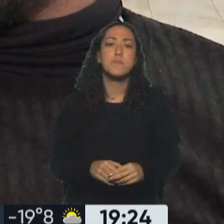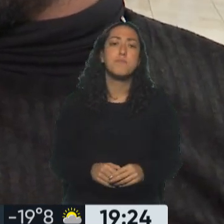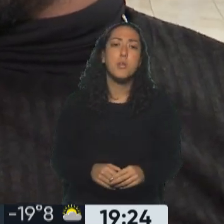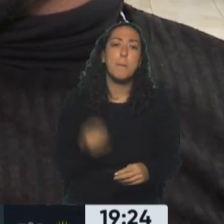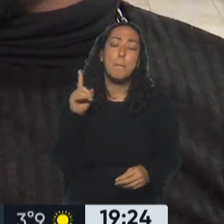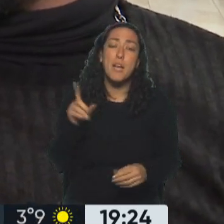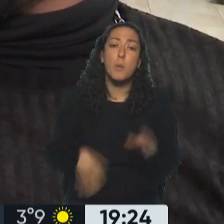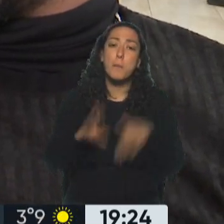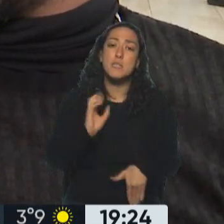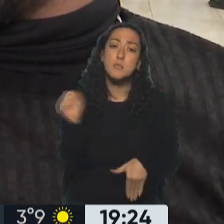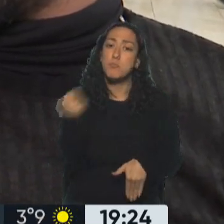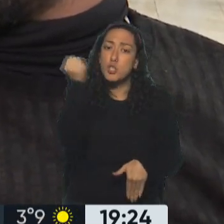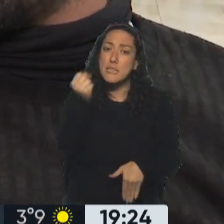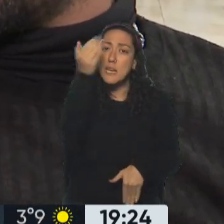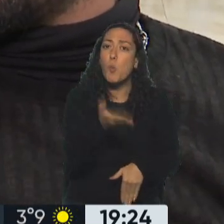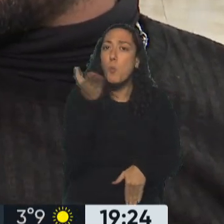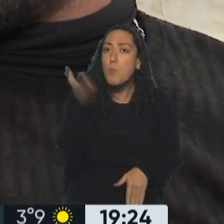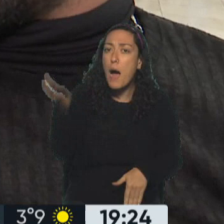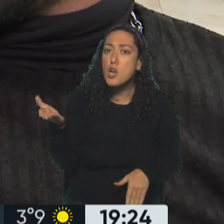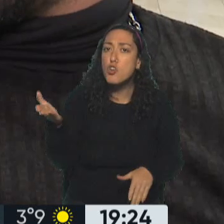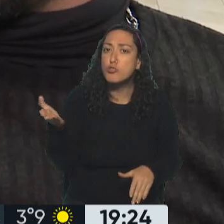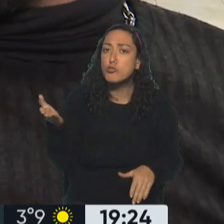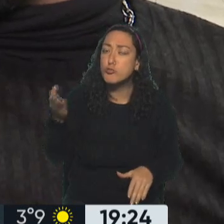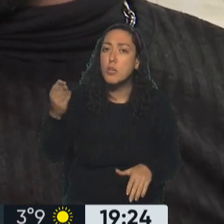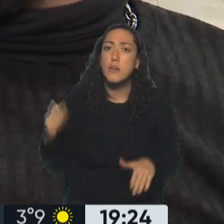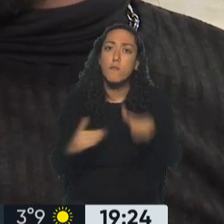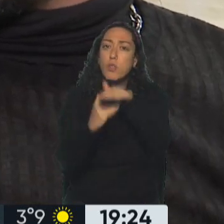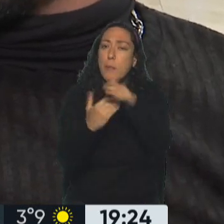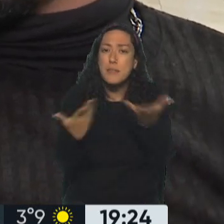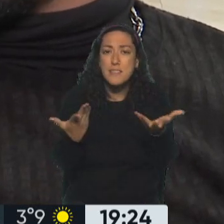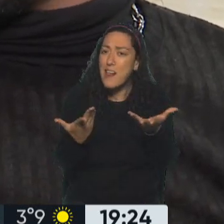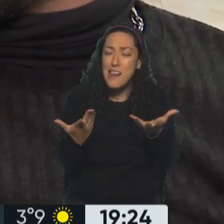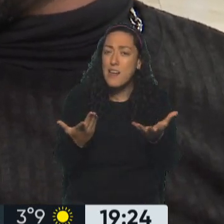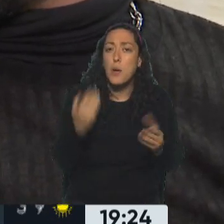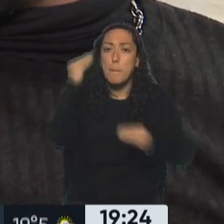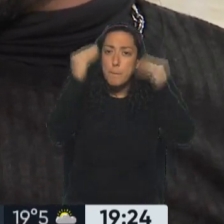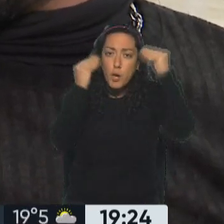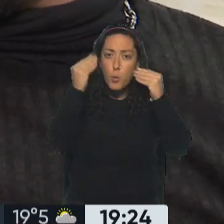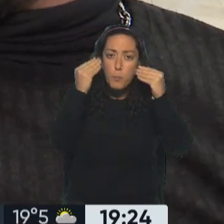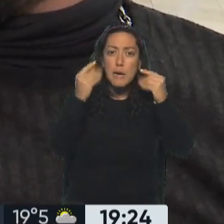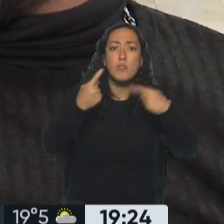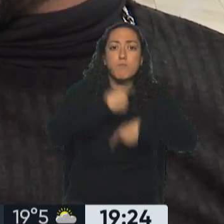en el centro al ser humano. Es decir, uno puede estar, y hay que estar preocupado por la macro, porque